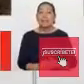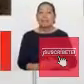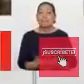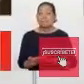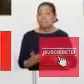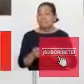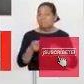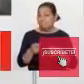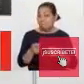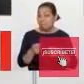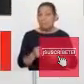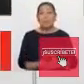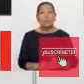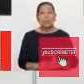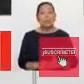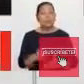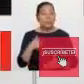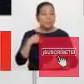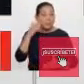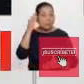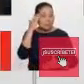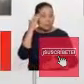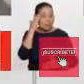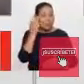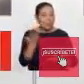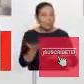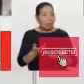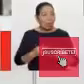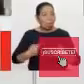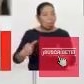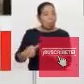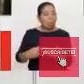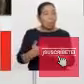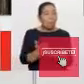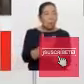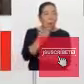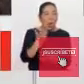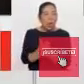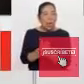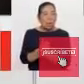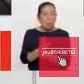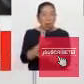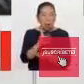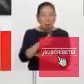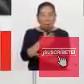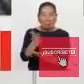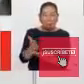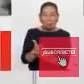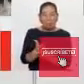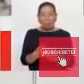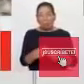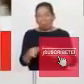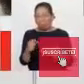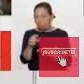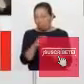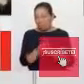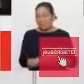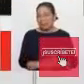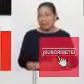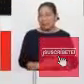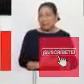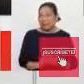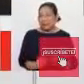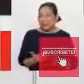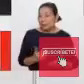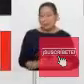esta presión operativa y sabiendo que los delincuentes estaban que discutían, porque entre ellos decían que no sabían negociar y una serie de cosas, son indicativos